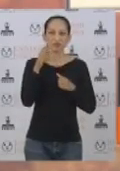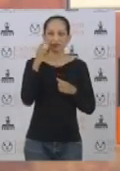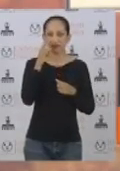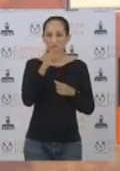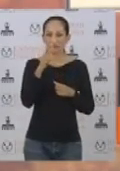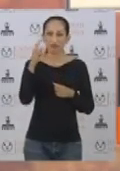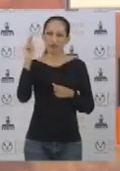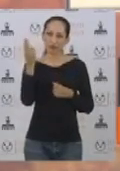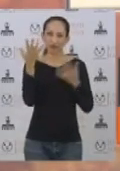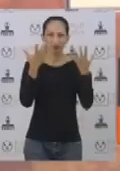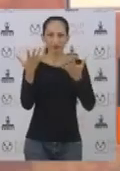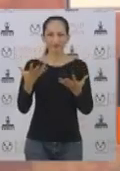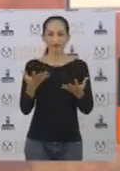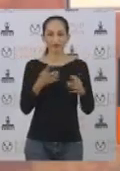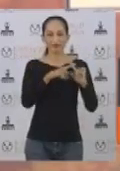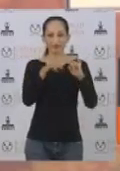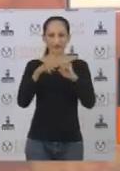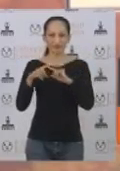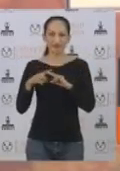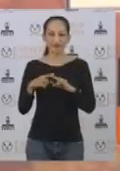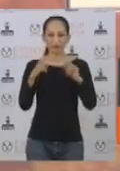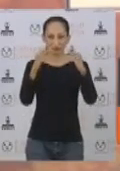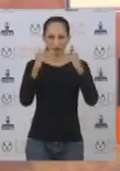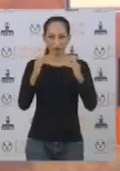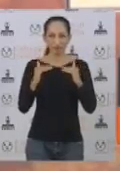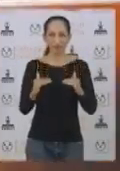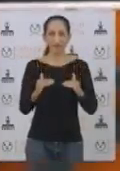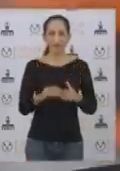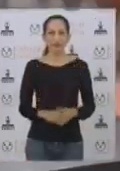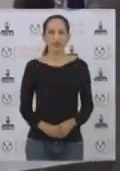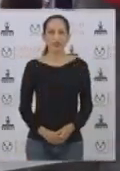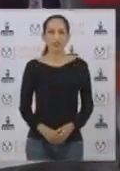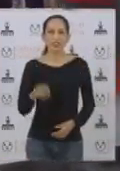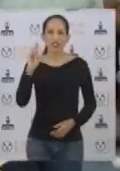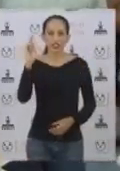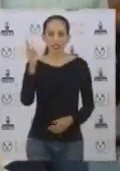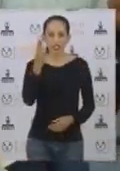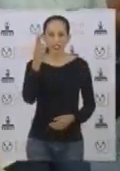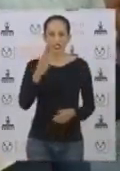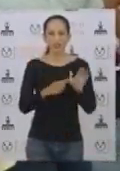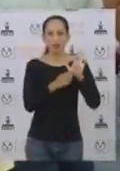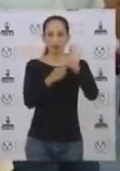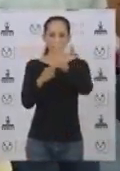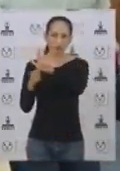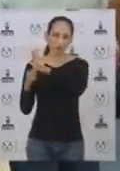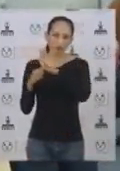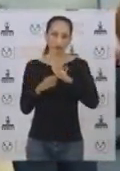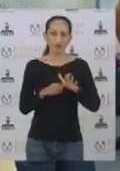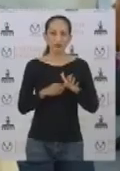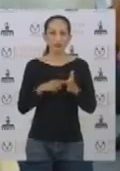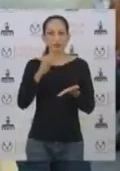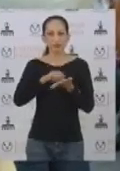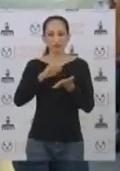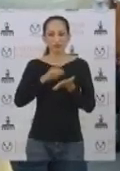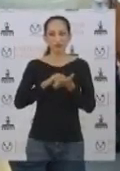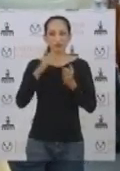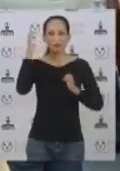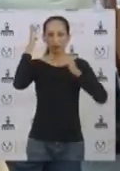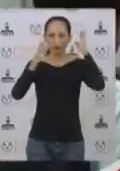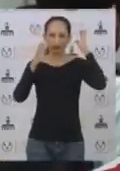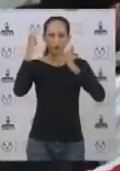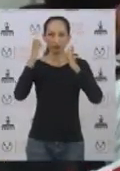la Universidad Autónoma de Tamaulipas. Vamos con los avances. La UAT da a conocer su oferta educativa en todo el estado a través